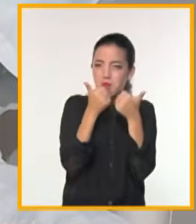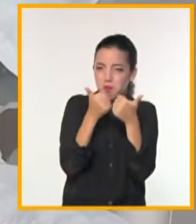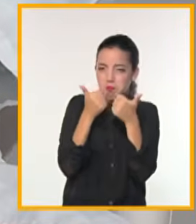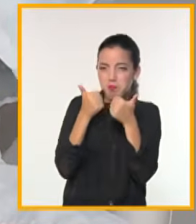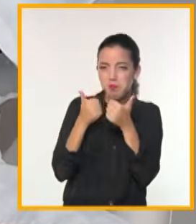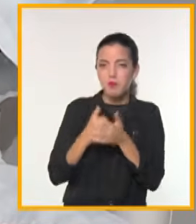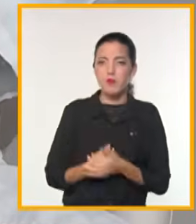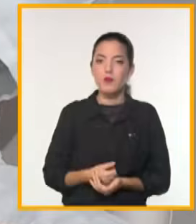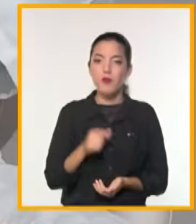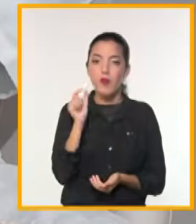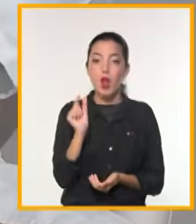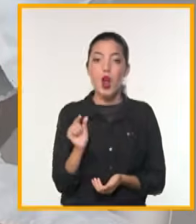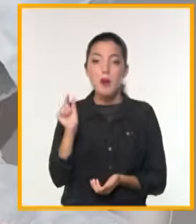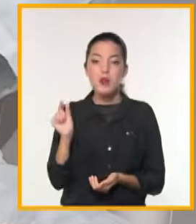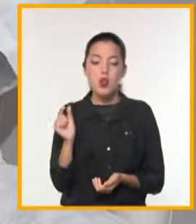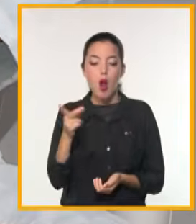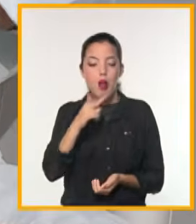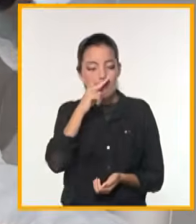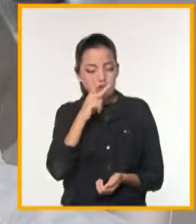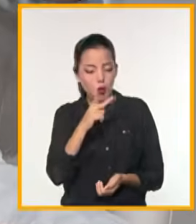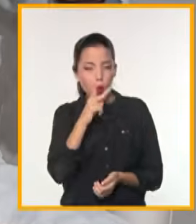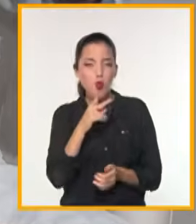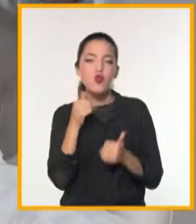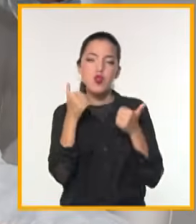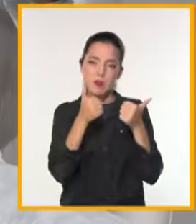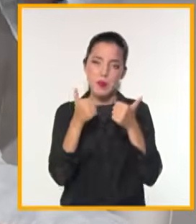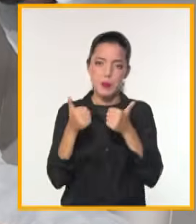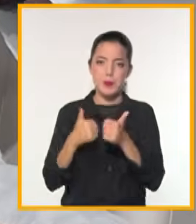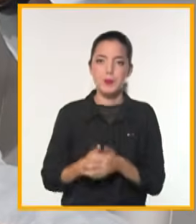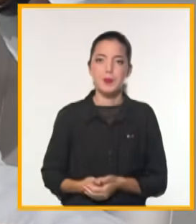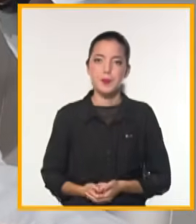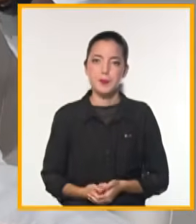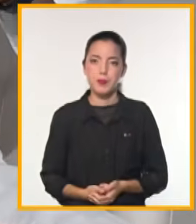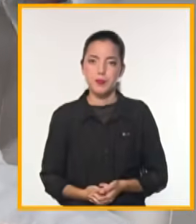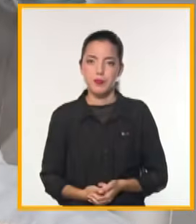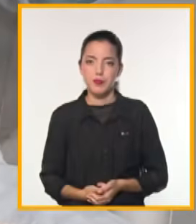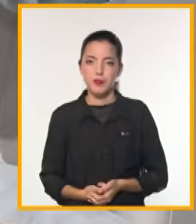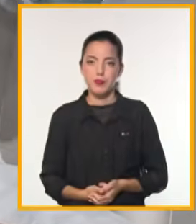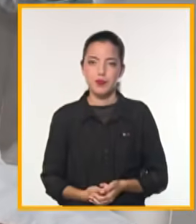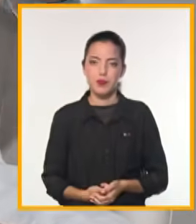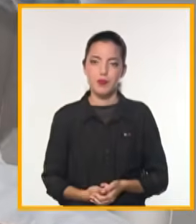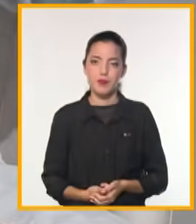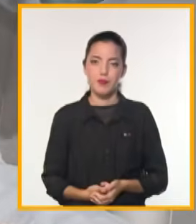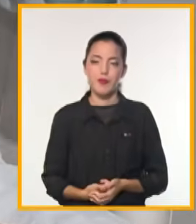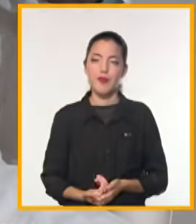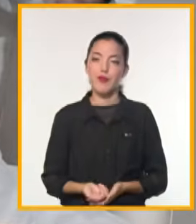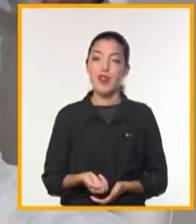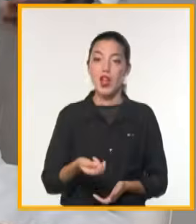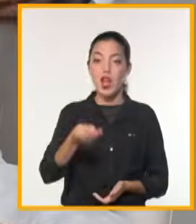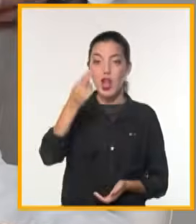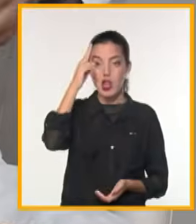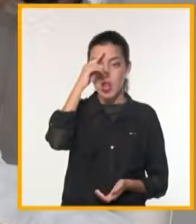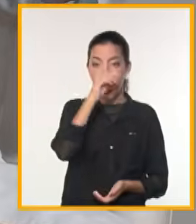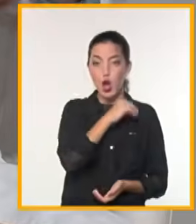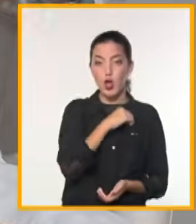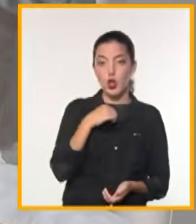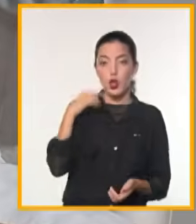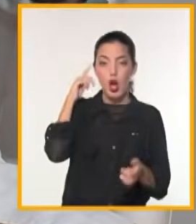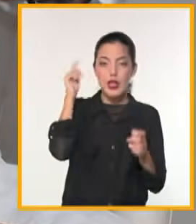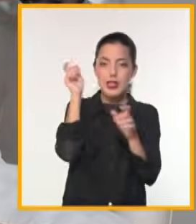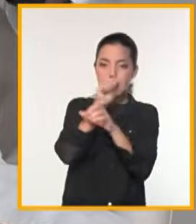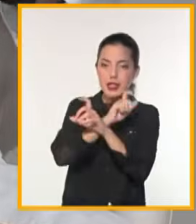realmente conoce de lo que hace. Ella, ¿qué hace Lisette? Ella es doctora en ciencia, ella trabaja todo lo que es